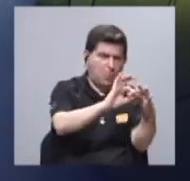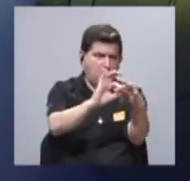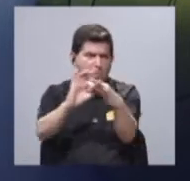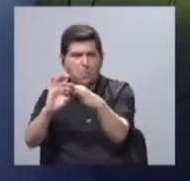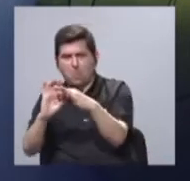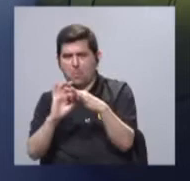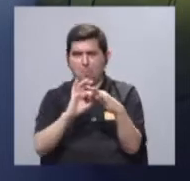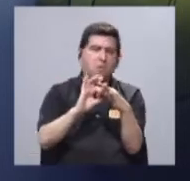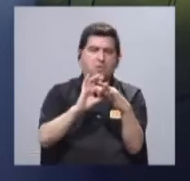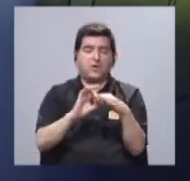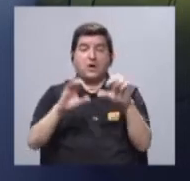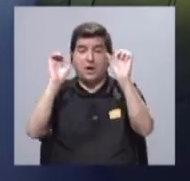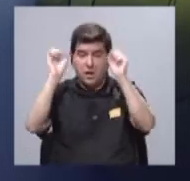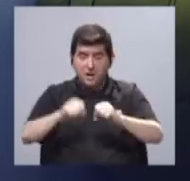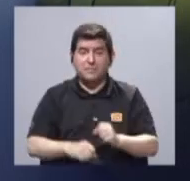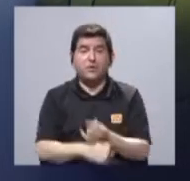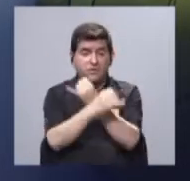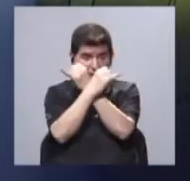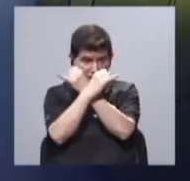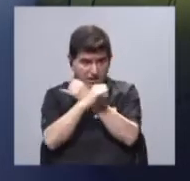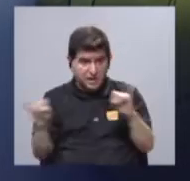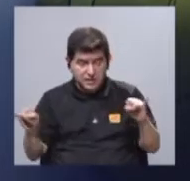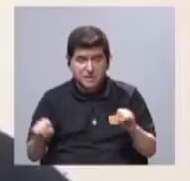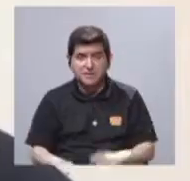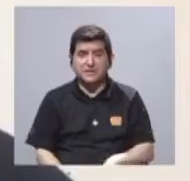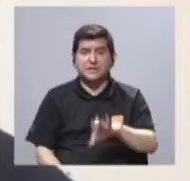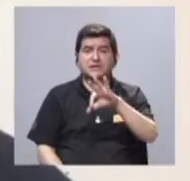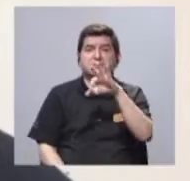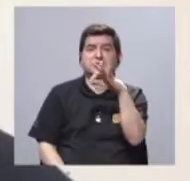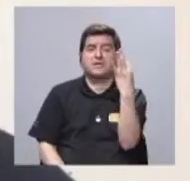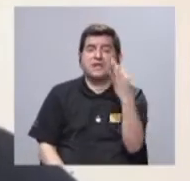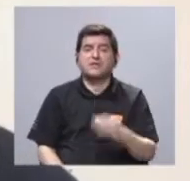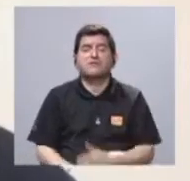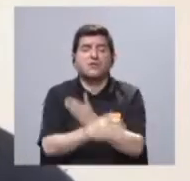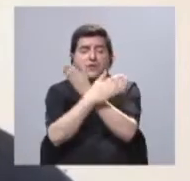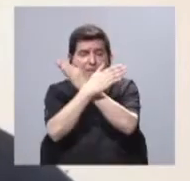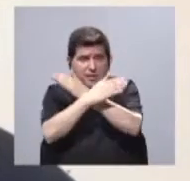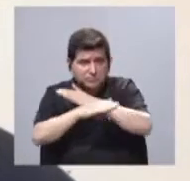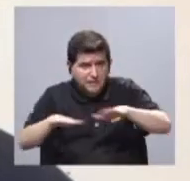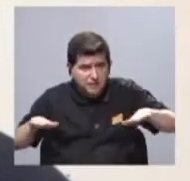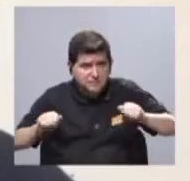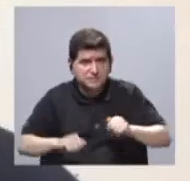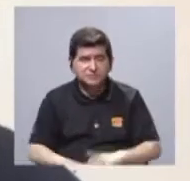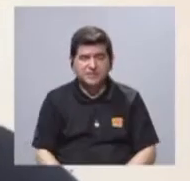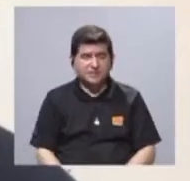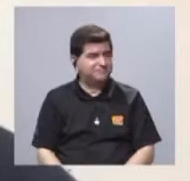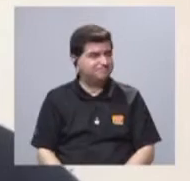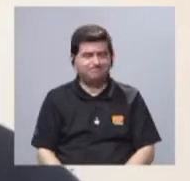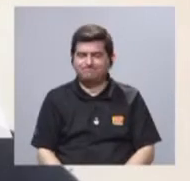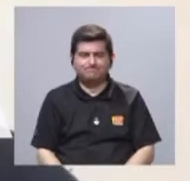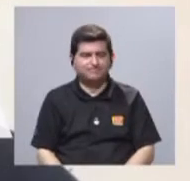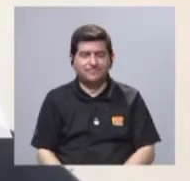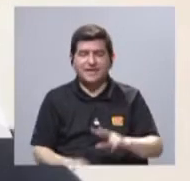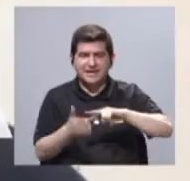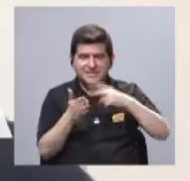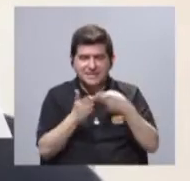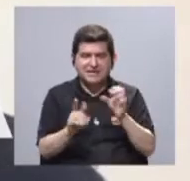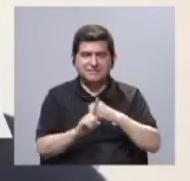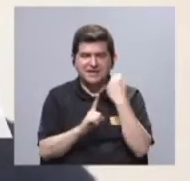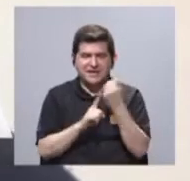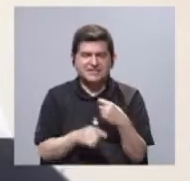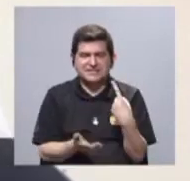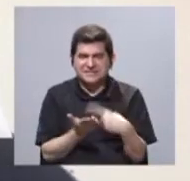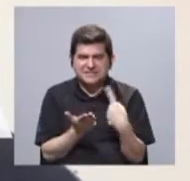unidad y a llevar a cabo la independencia de manera pacífica, se convierte